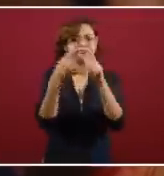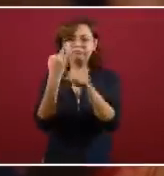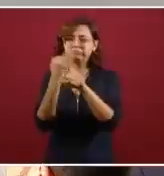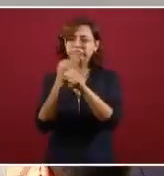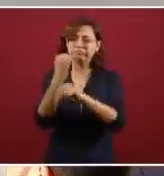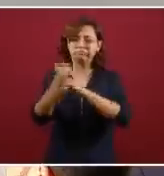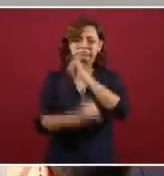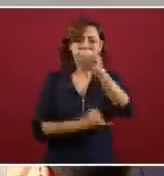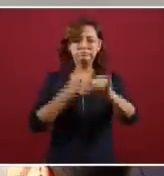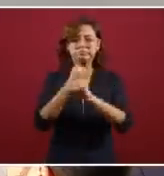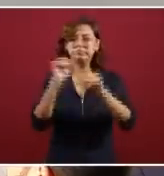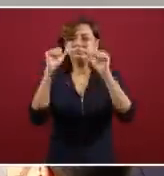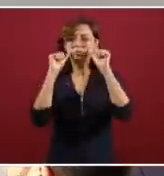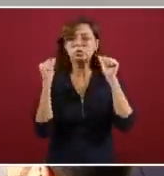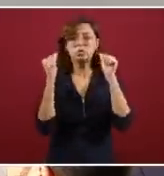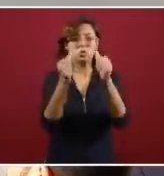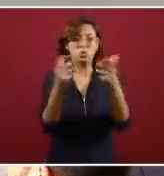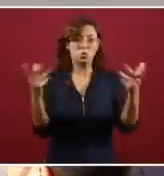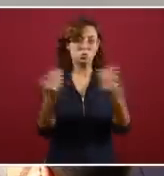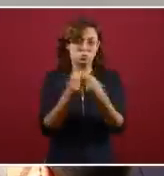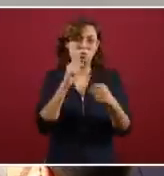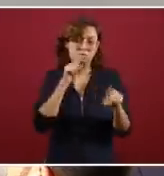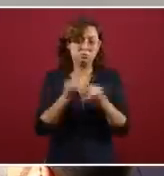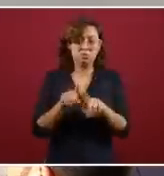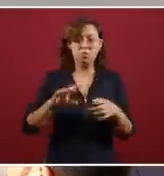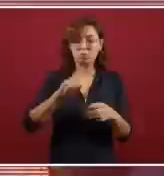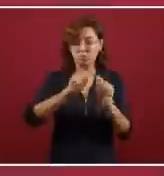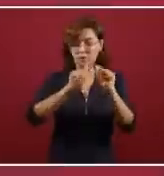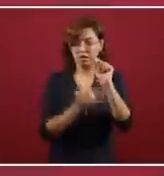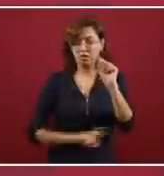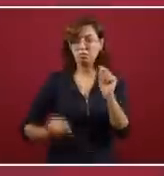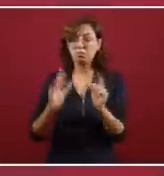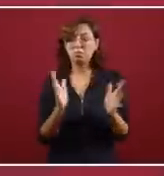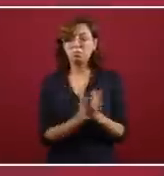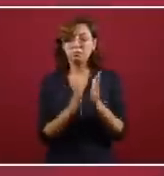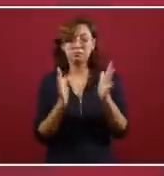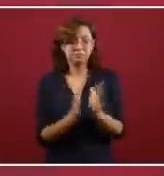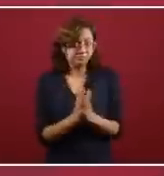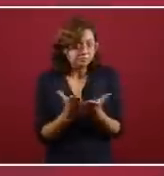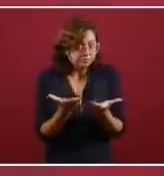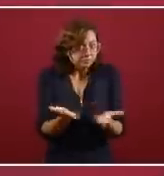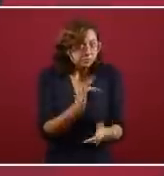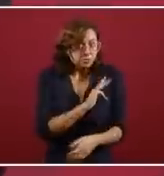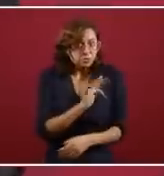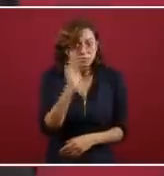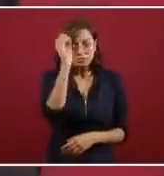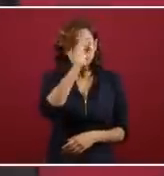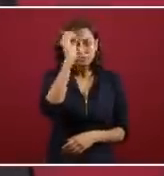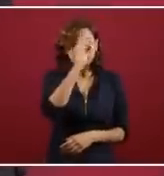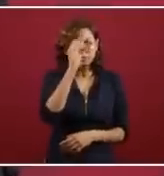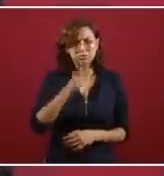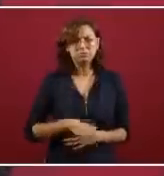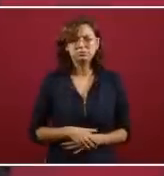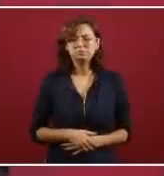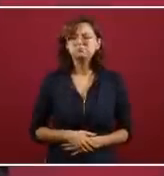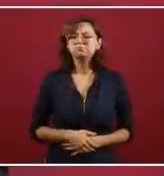nivel internacional y que están vinculados con México? Sí, yo creo que